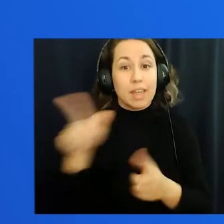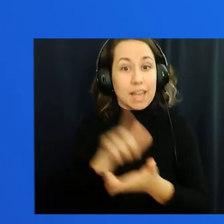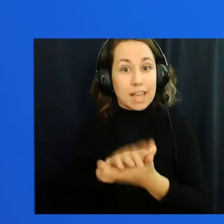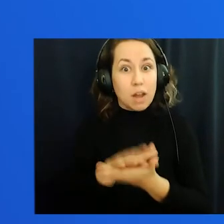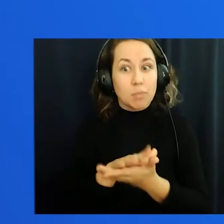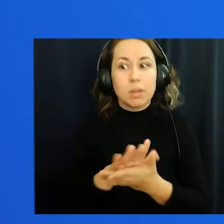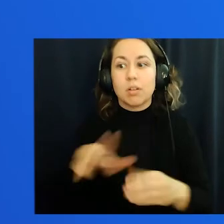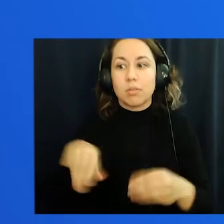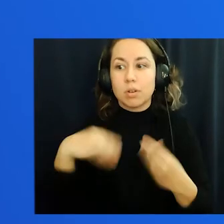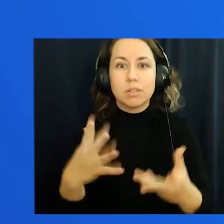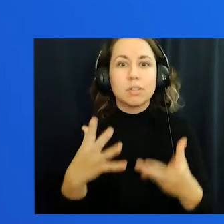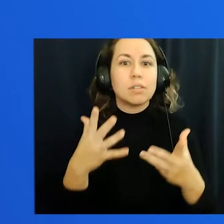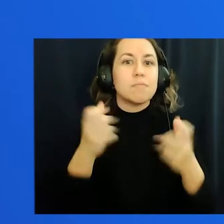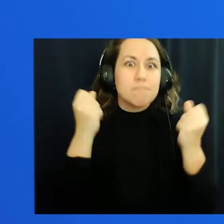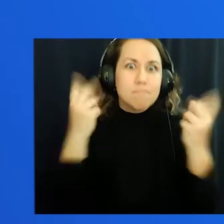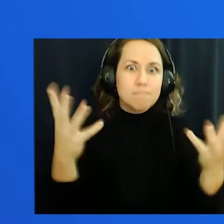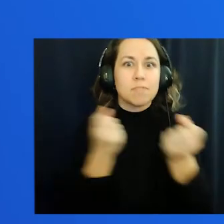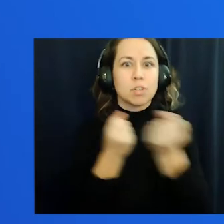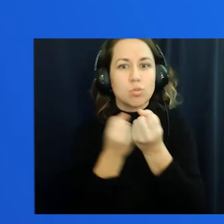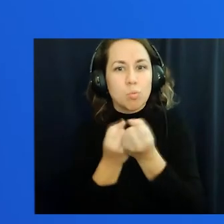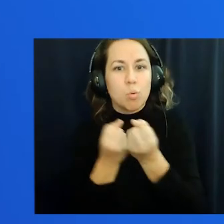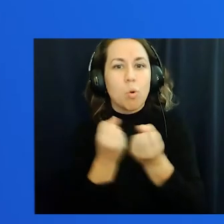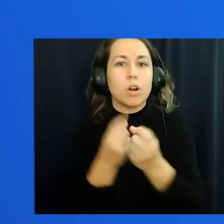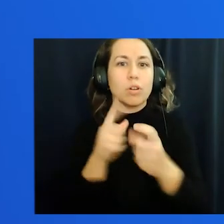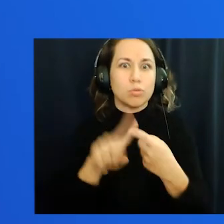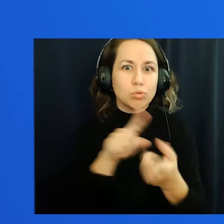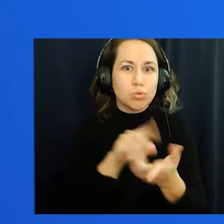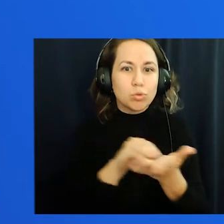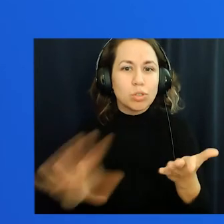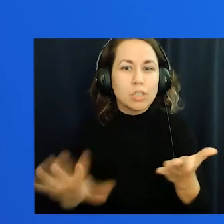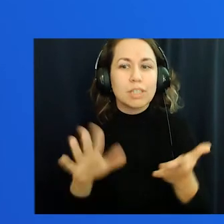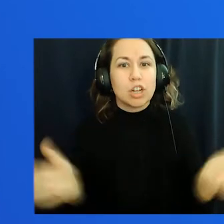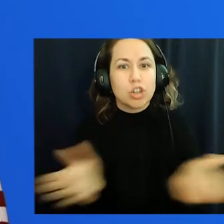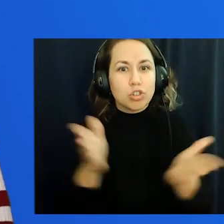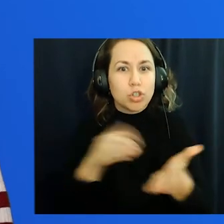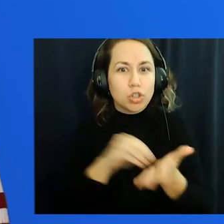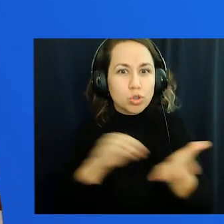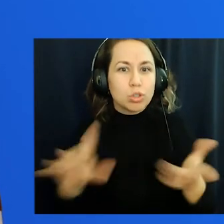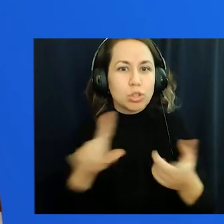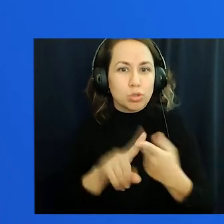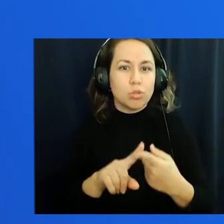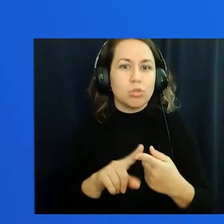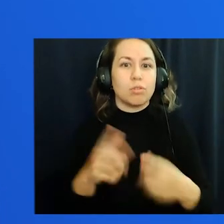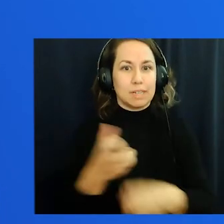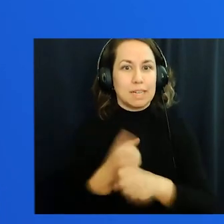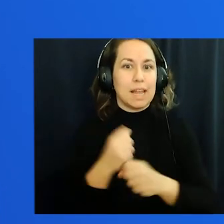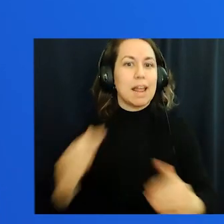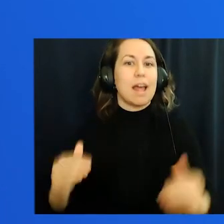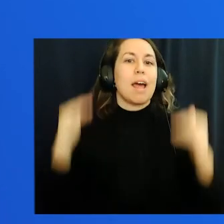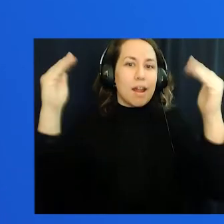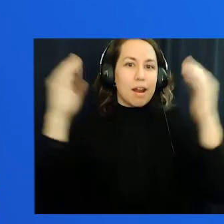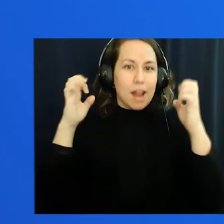el apoyo y alentar a los alumnos a ir en pos de estudios superiores.